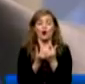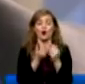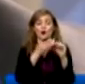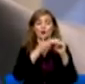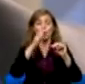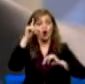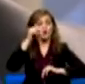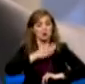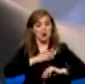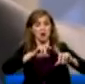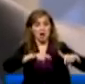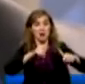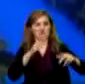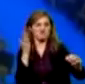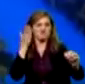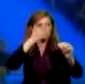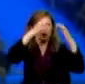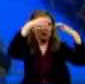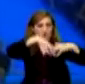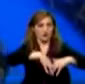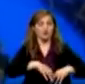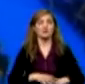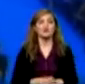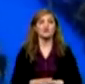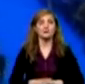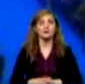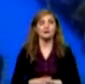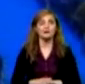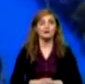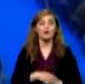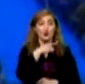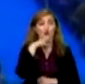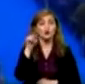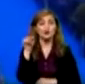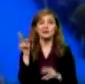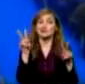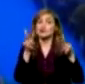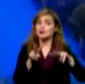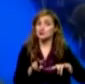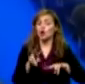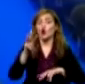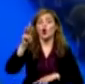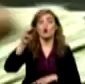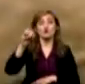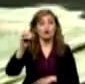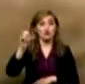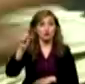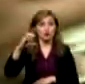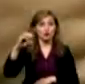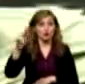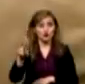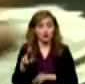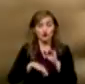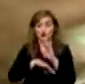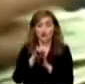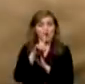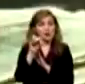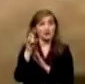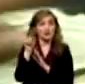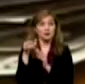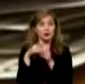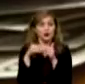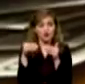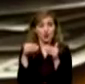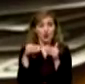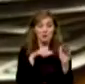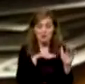desestabilicen el gobierno ecuatoriano. Se sabe ahora que Moscú también se sumó a esta triangulación financiera. Llegaron más de